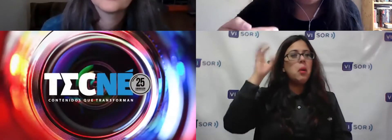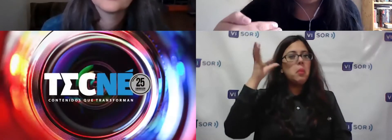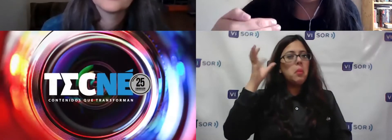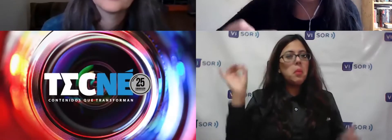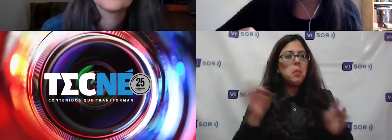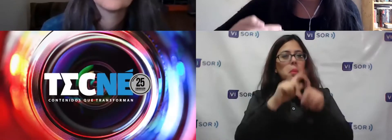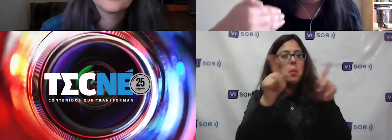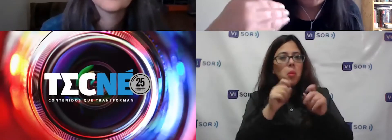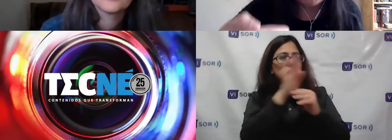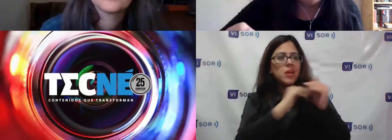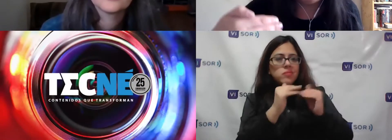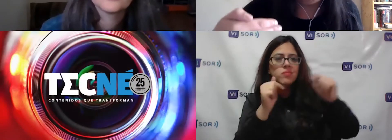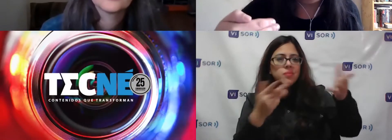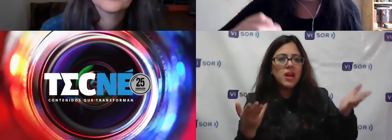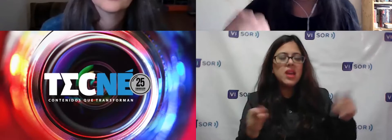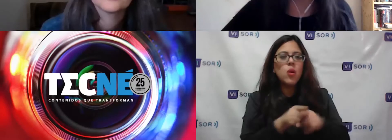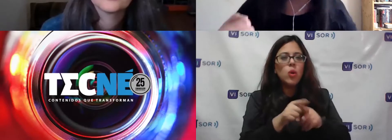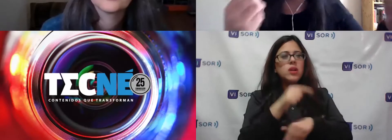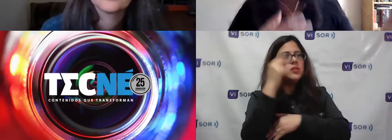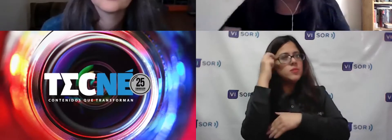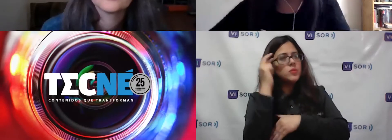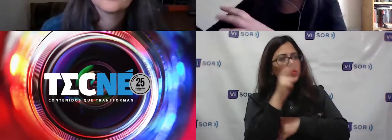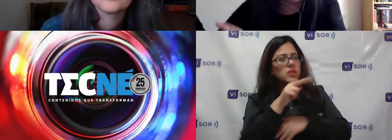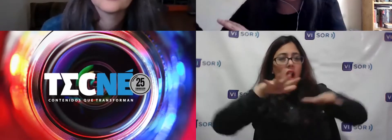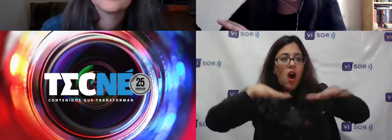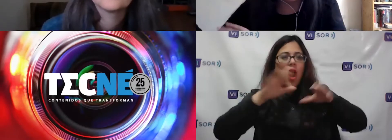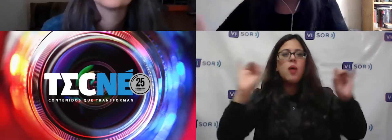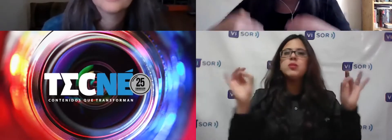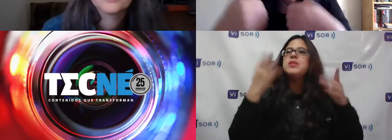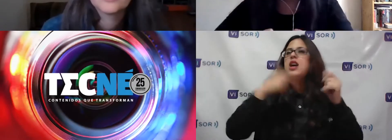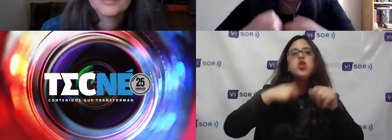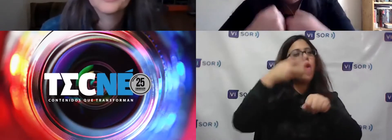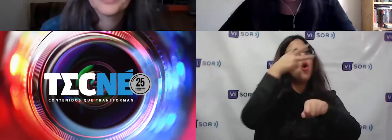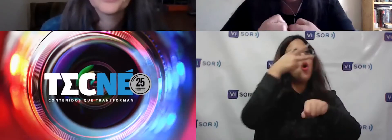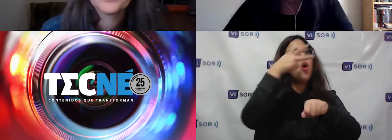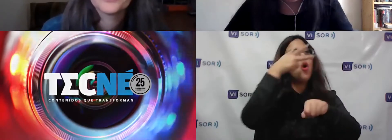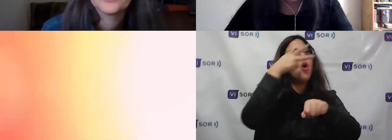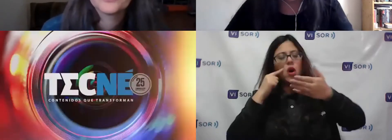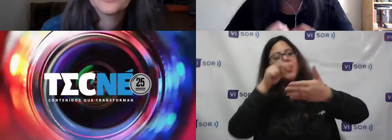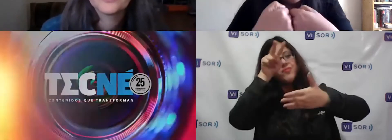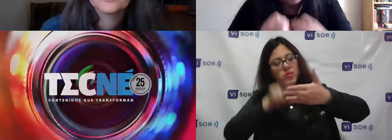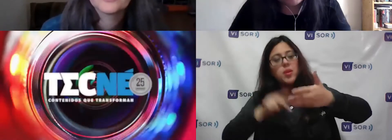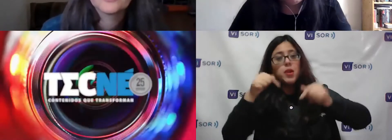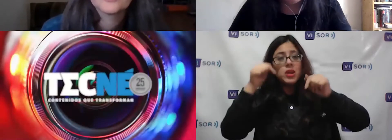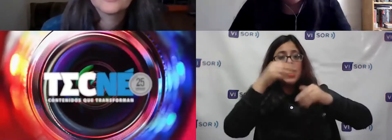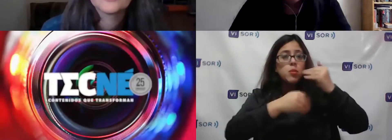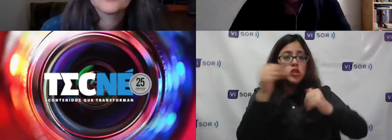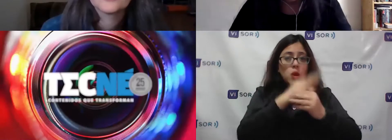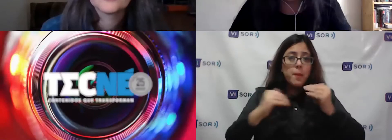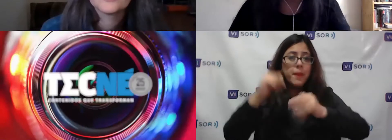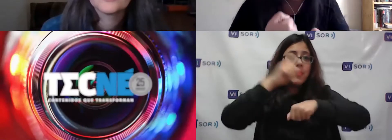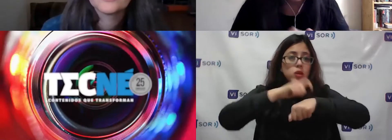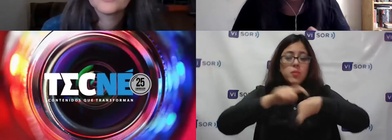iguales ahí entonces forzarse en ese camino no simplemente decir bueno ya registro y veo sino que en ese mismo proceso en paralelo darse el tiempo con el